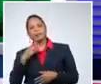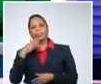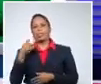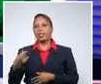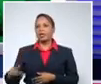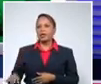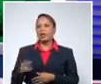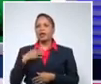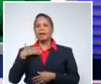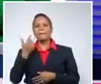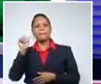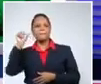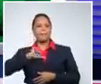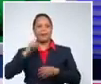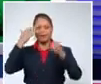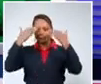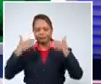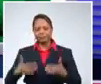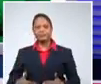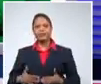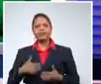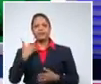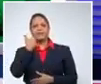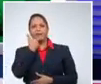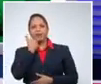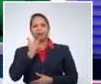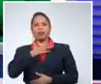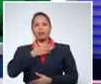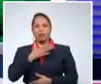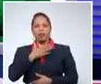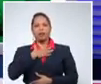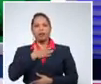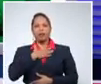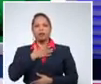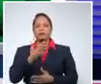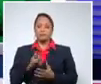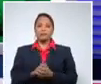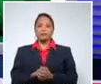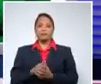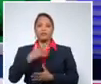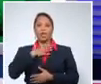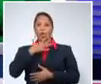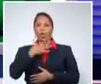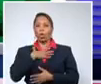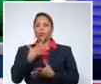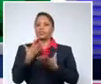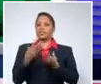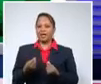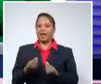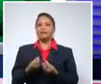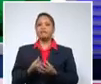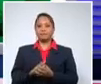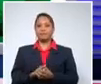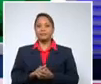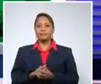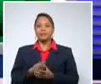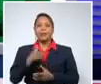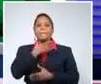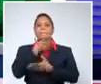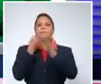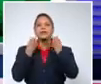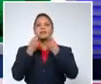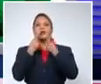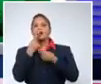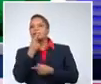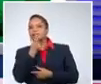general, fiebre, tos seca. Bien, es la pérdida del olfato, la pérdida